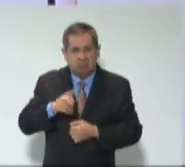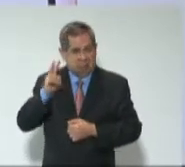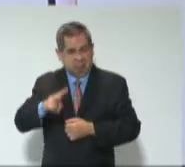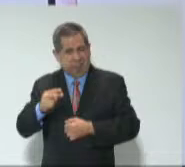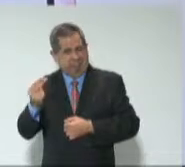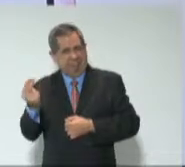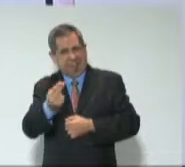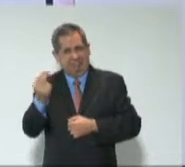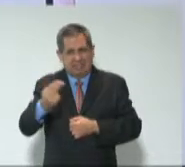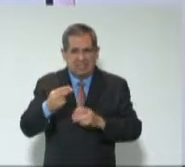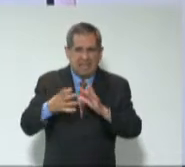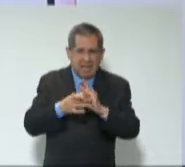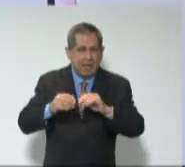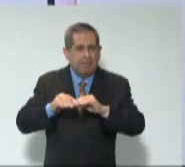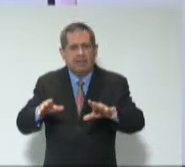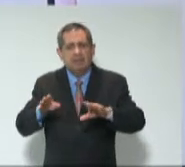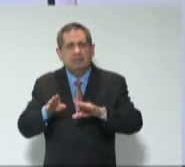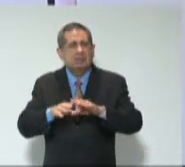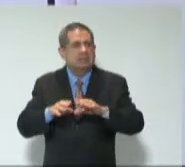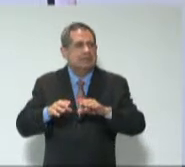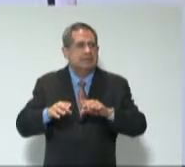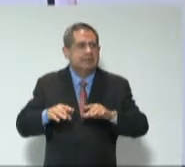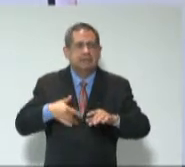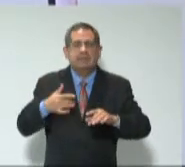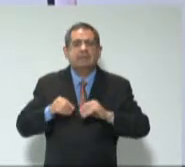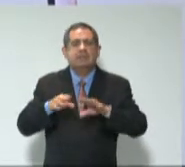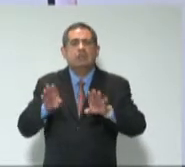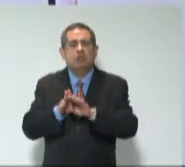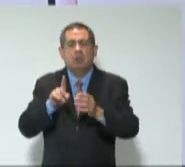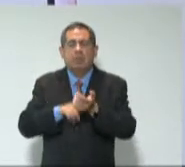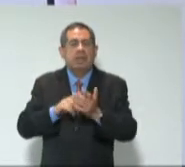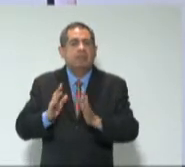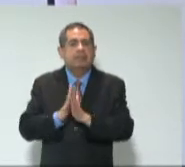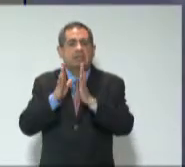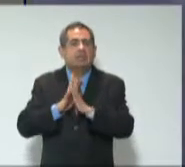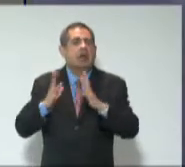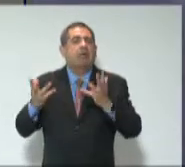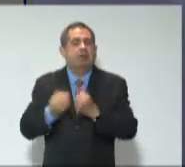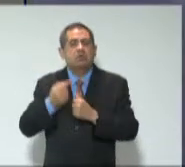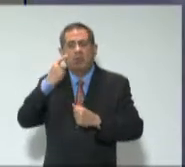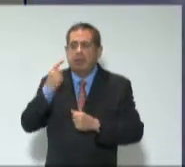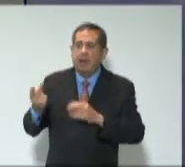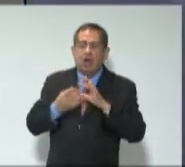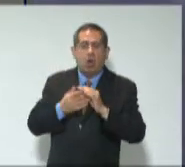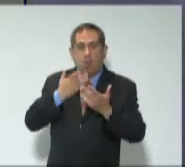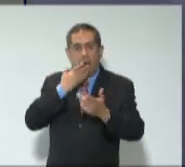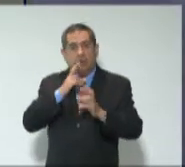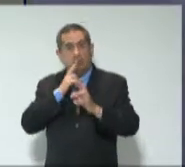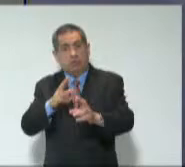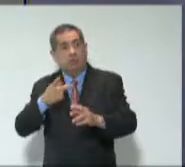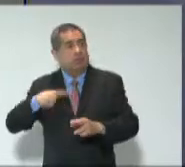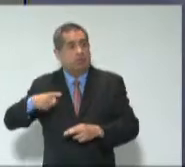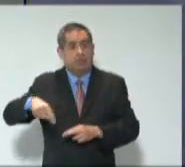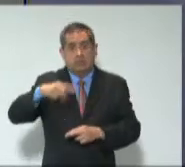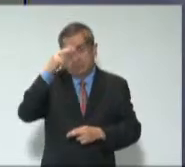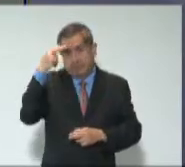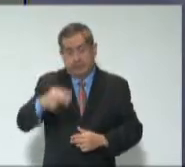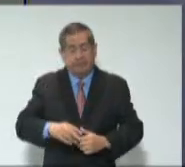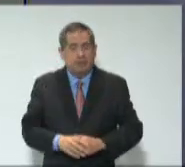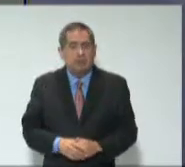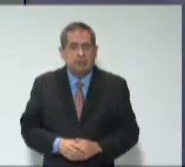necesario mantener ese espíritu de colaboración para dar resultados que exige el pueblo de